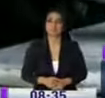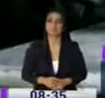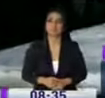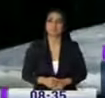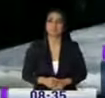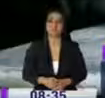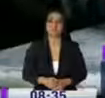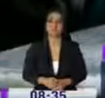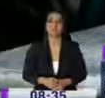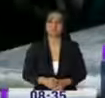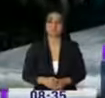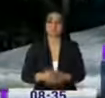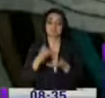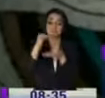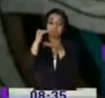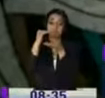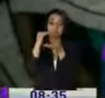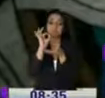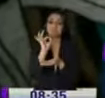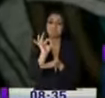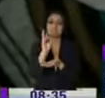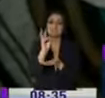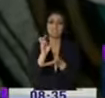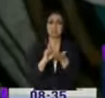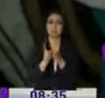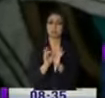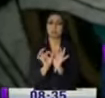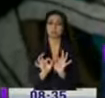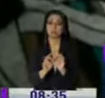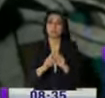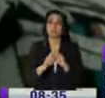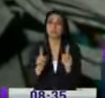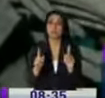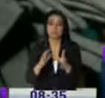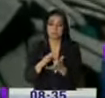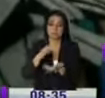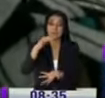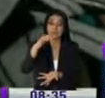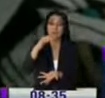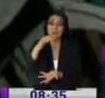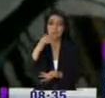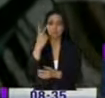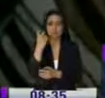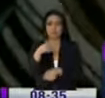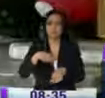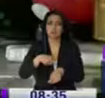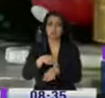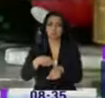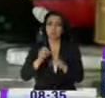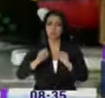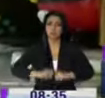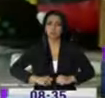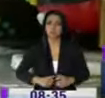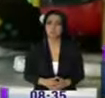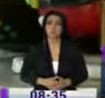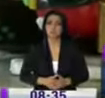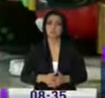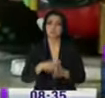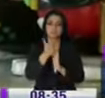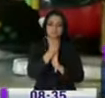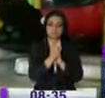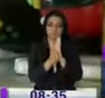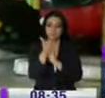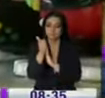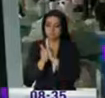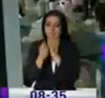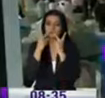Una pieza pequeña puede estar lista en 20 minutos, pero una grande puede tomar hasta 12 horas. Todas estas artesanías se aprecian en